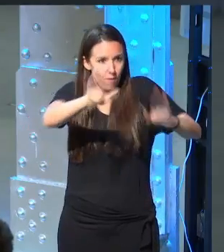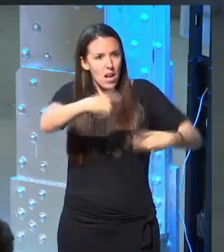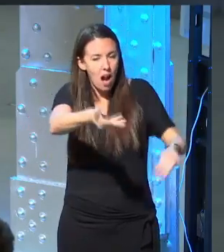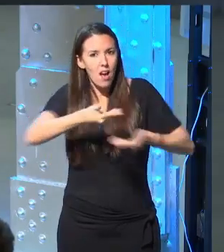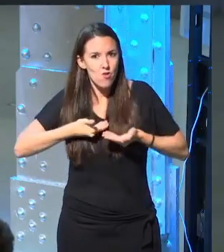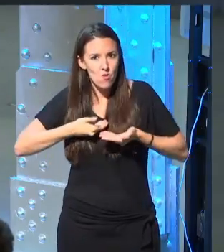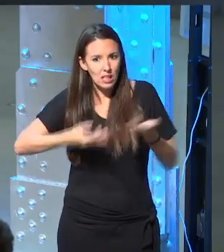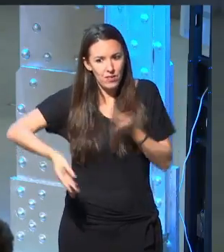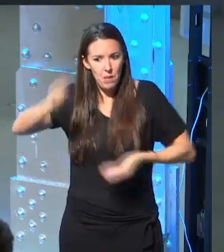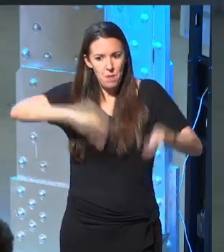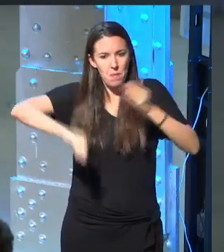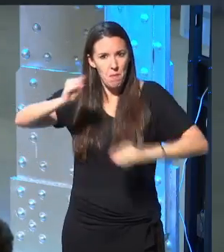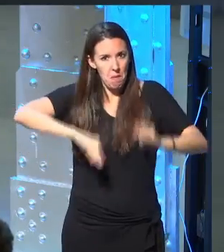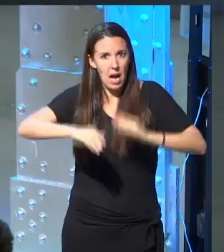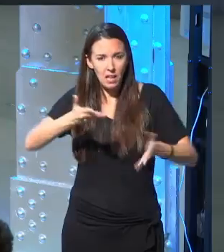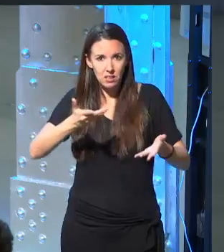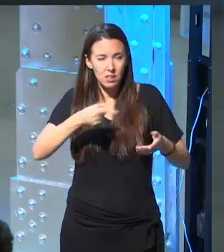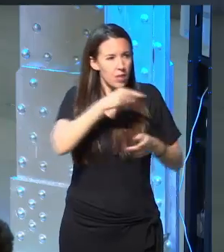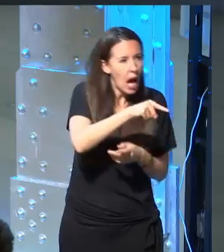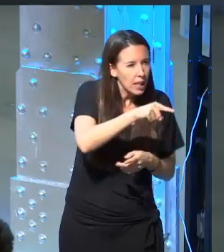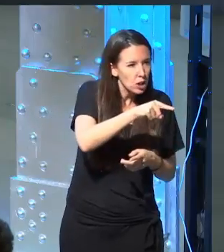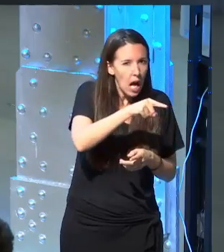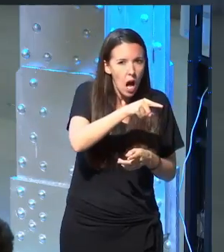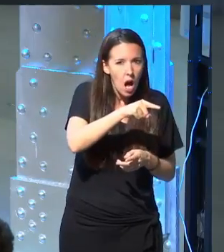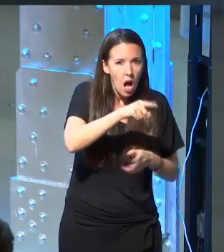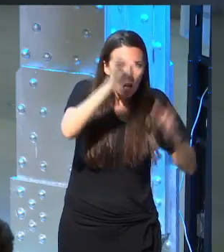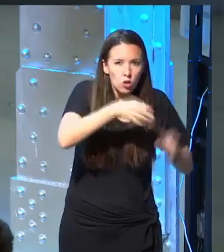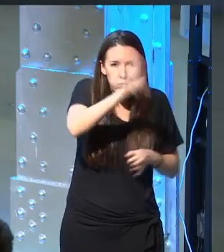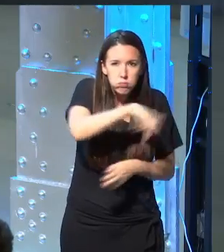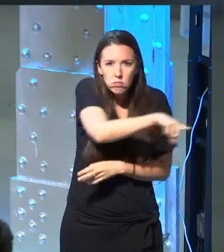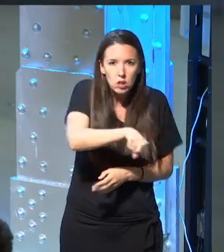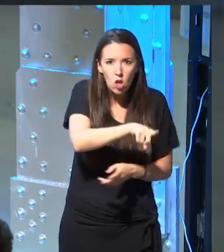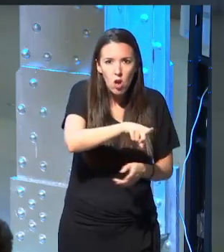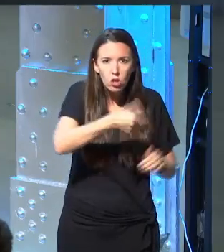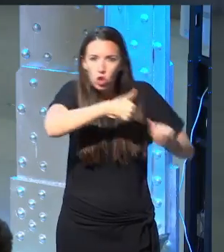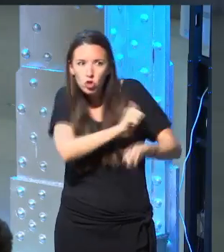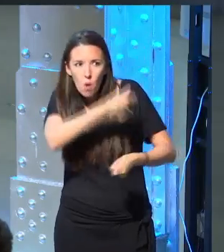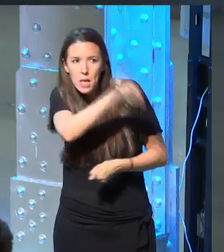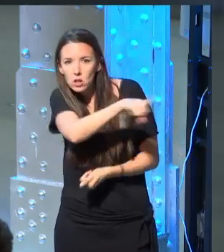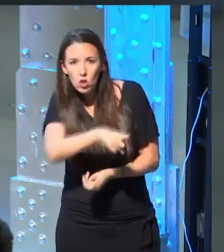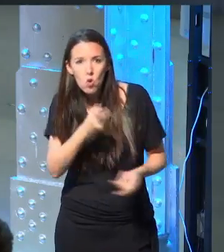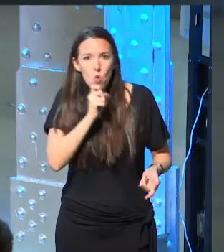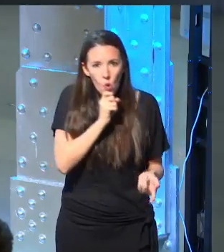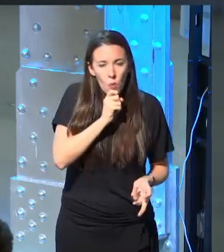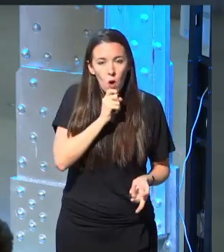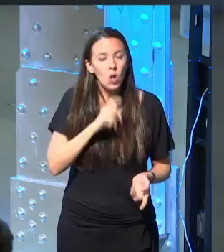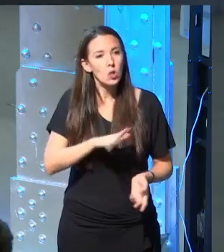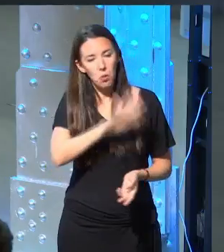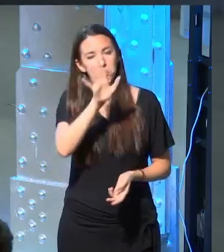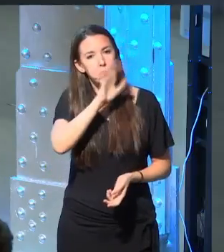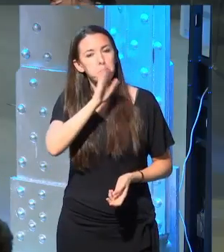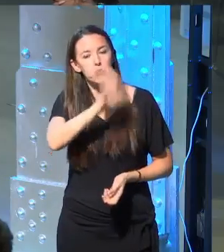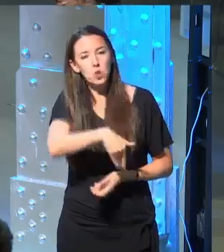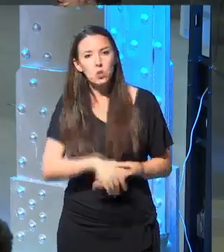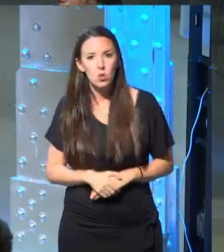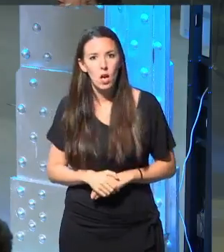decir, ¿esta cuenta la estará escribiendo él también? ¿Forma parte de la historia? ¿Es canon o no es canon esto? Y claro, me parece muy, muy chulo.